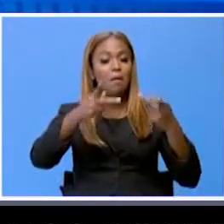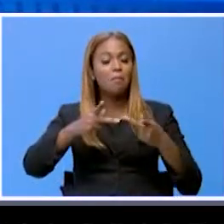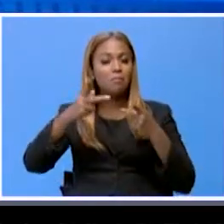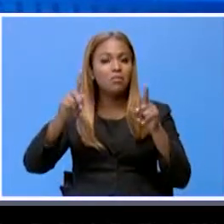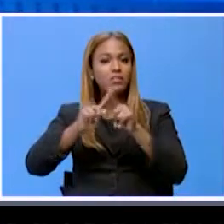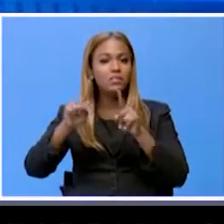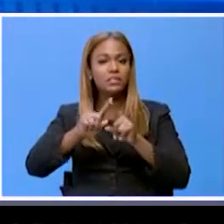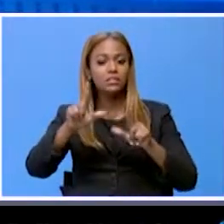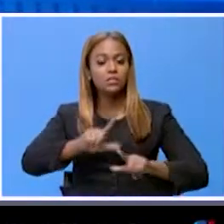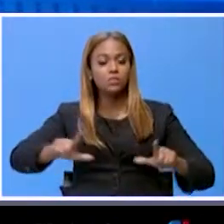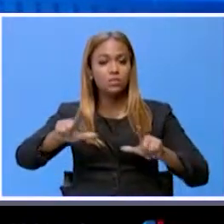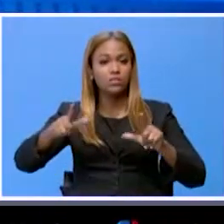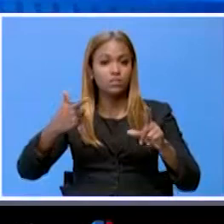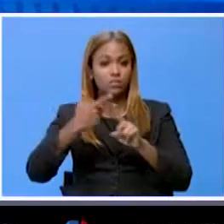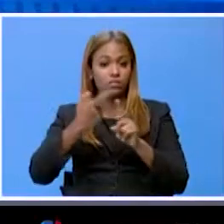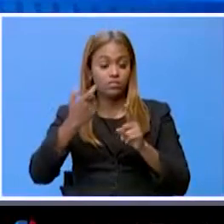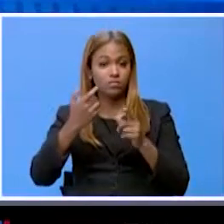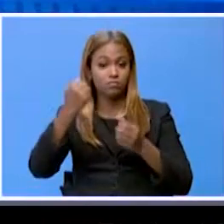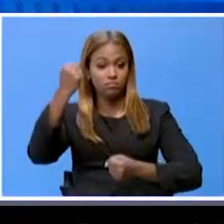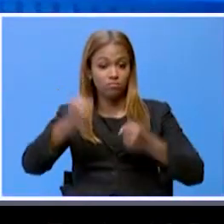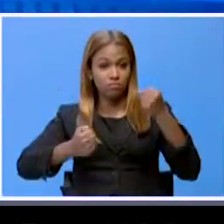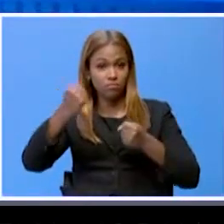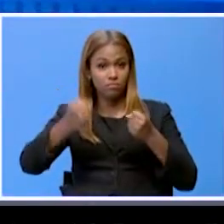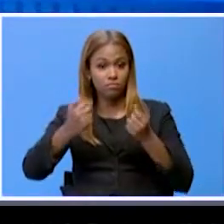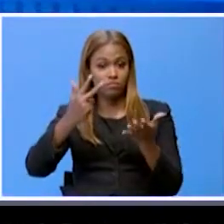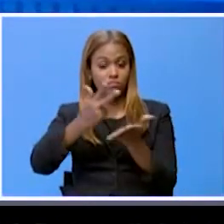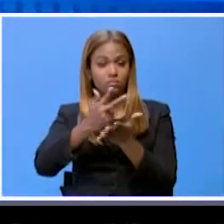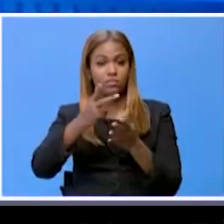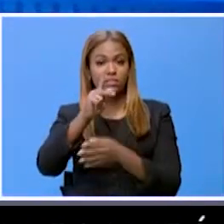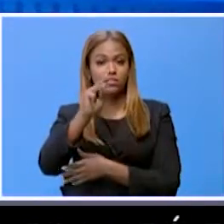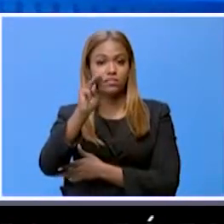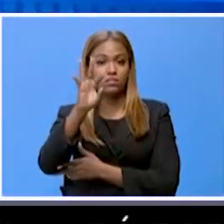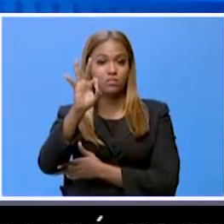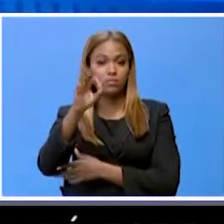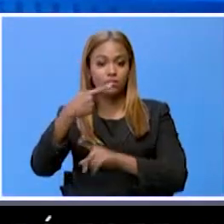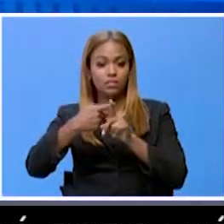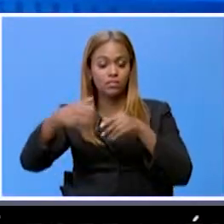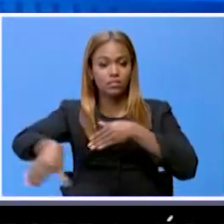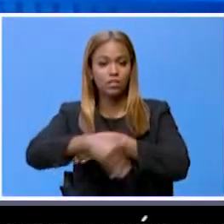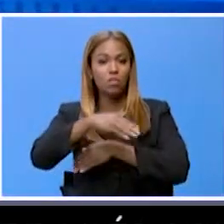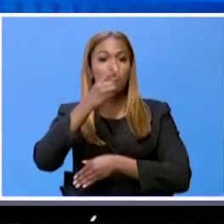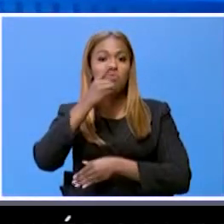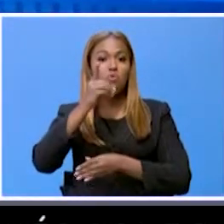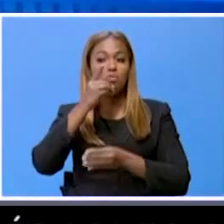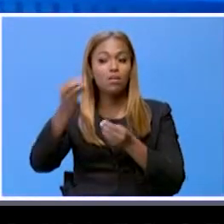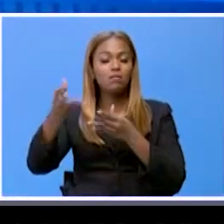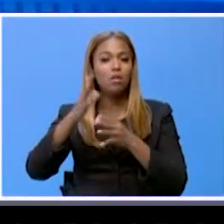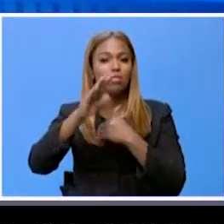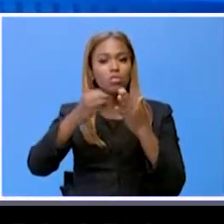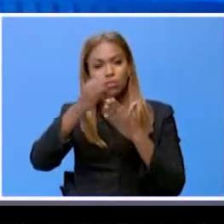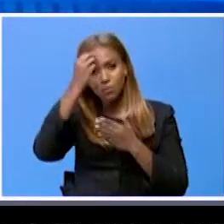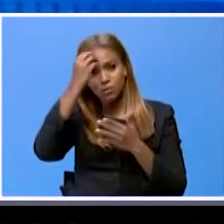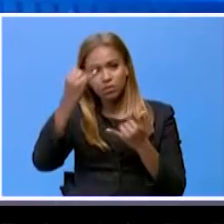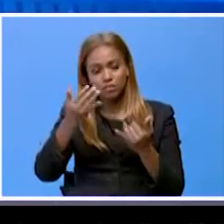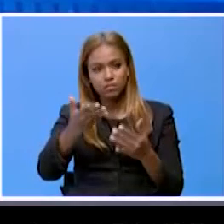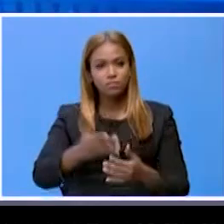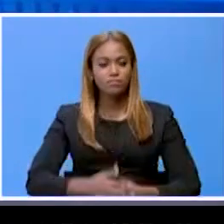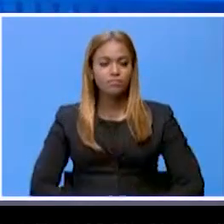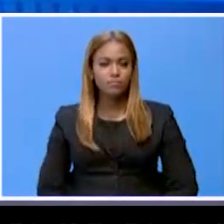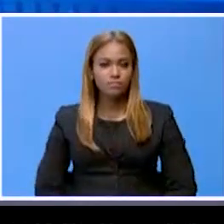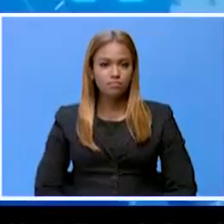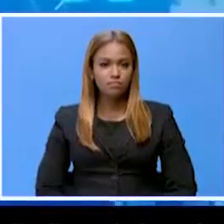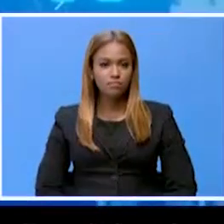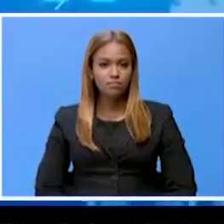en distintas paradas de autobuses en el kilómetro 9 de la autopista Duarte y nos cuenta las reacciones. Paso contigo. Adelante,